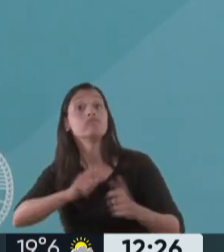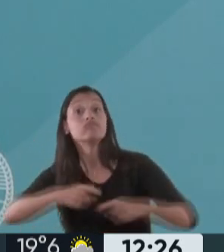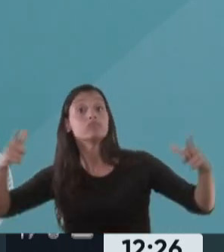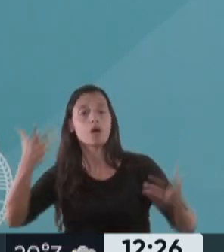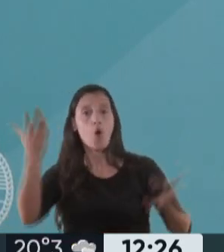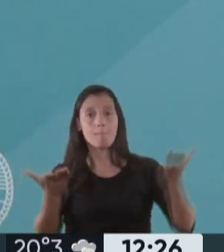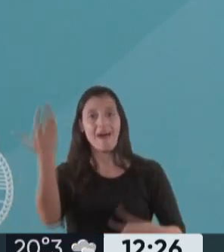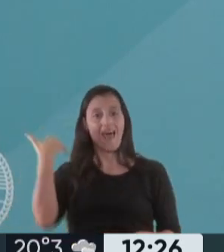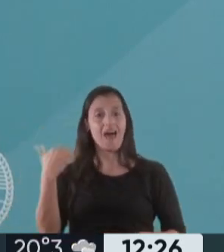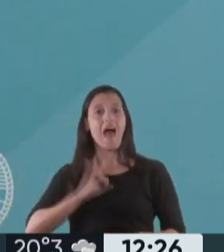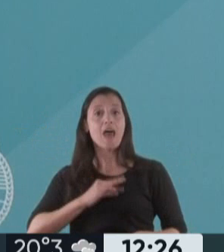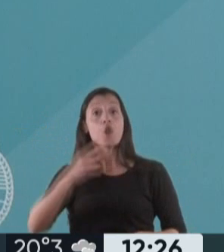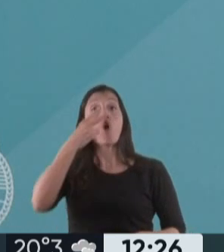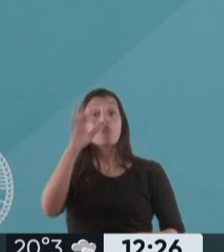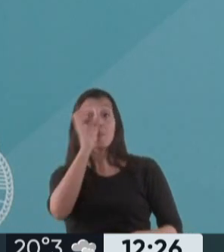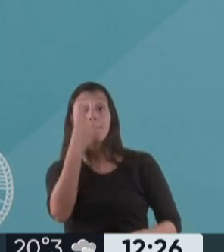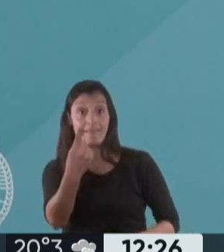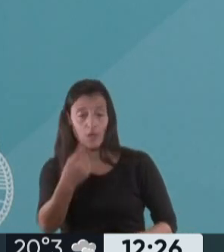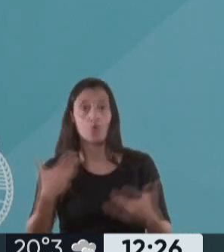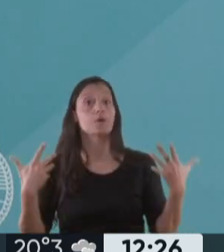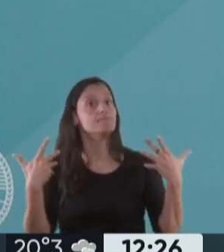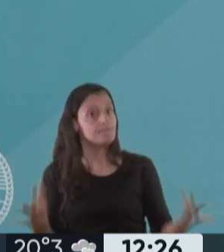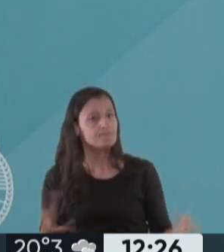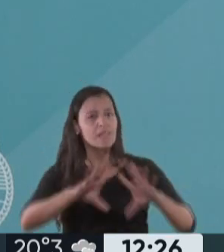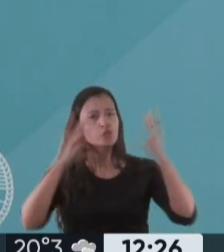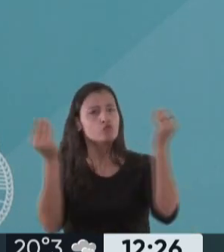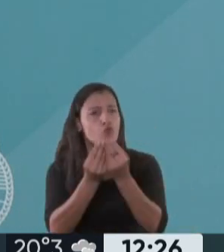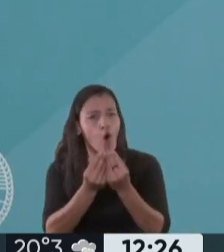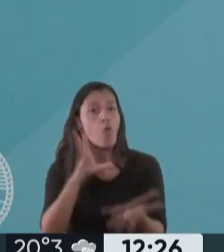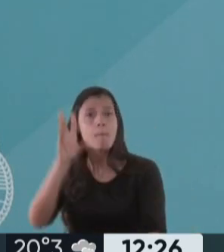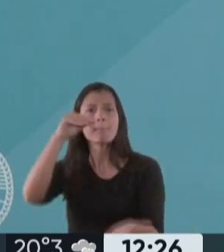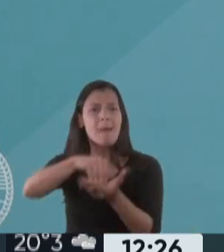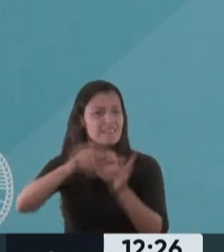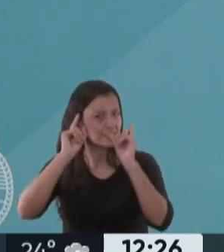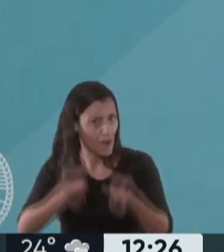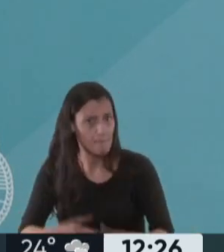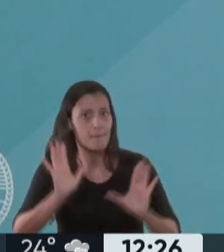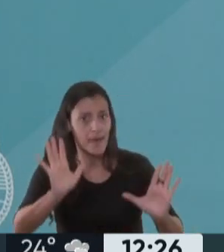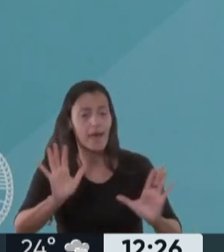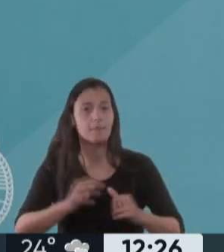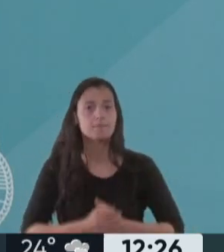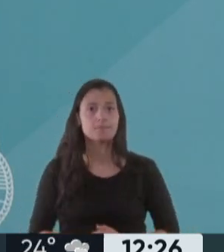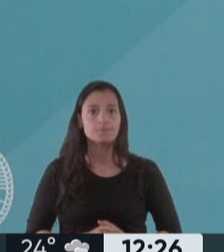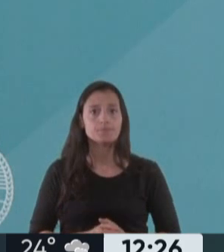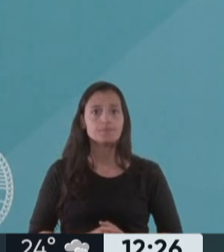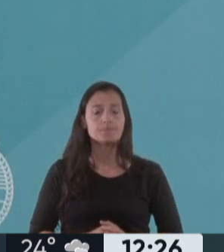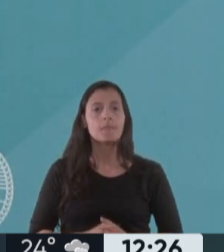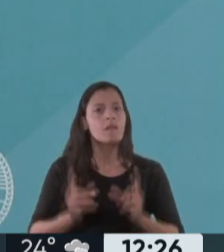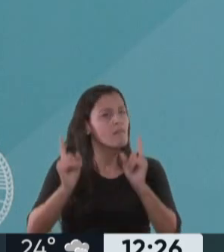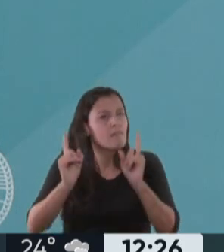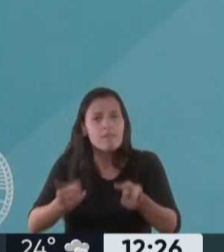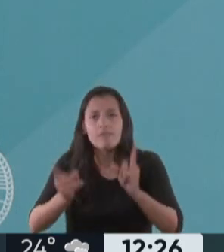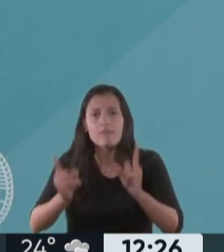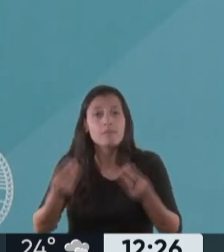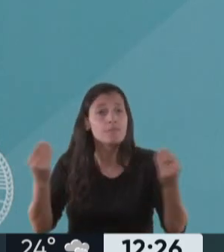2021. Esto sumado También la